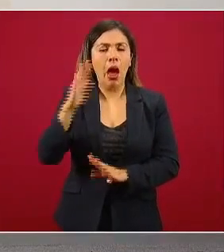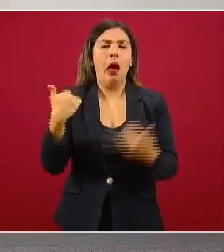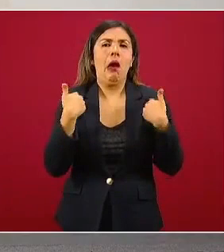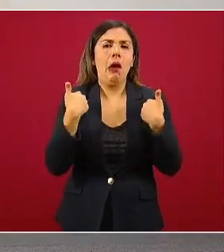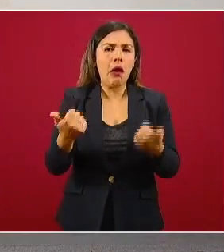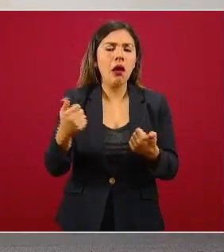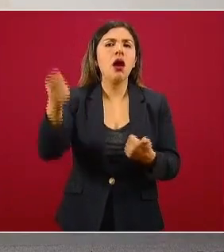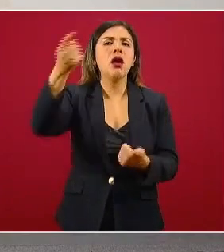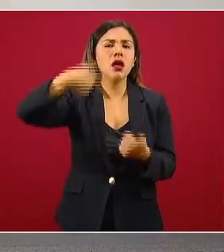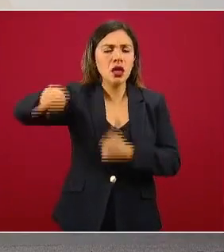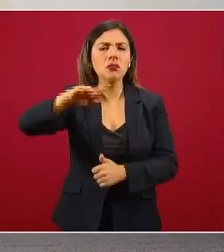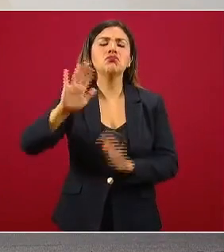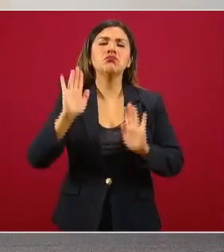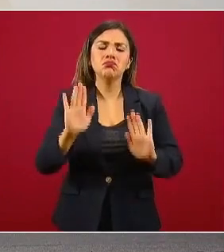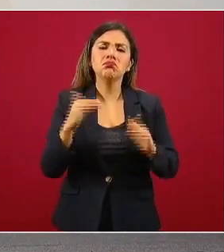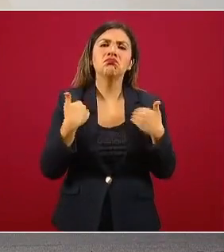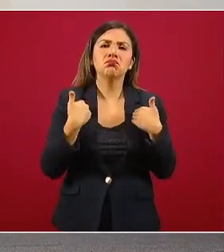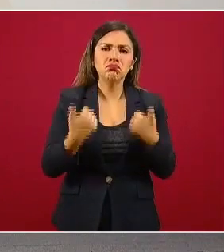ellos aportaron